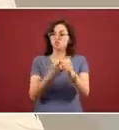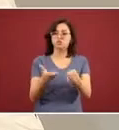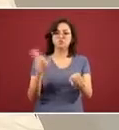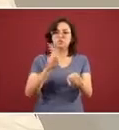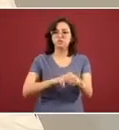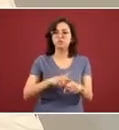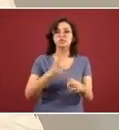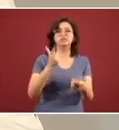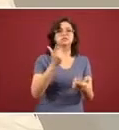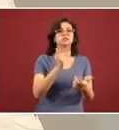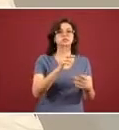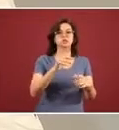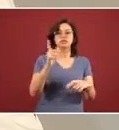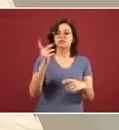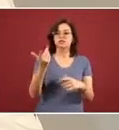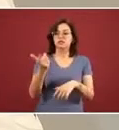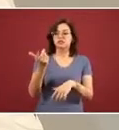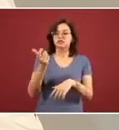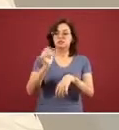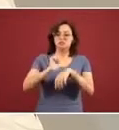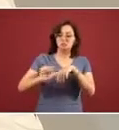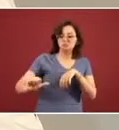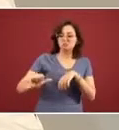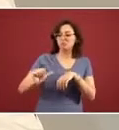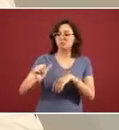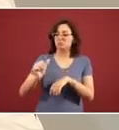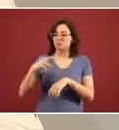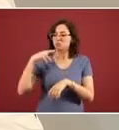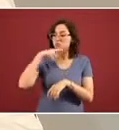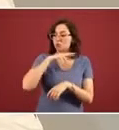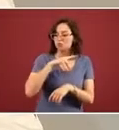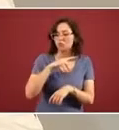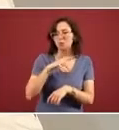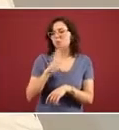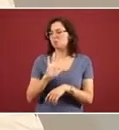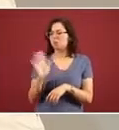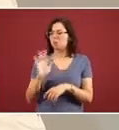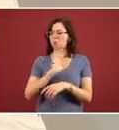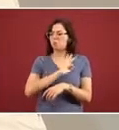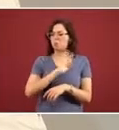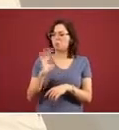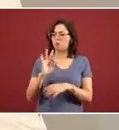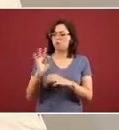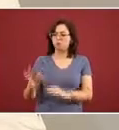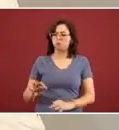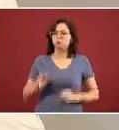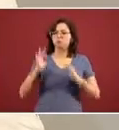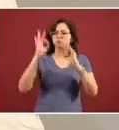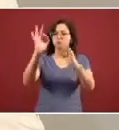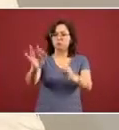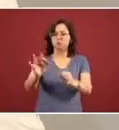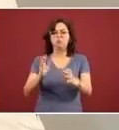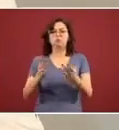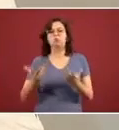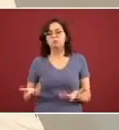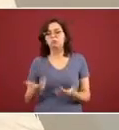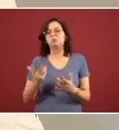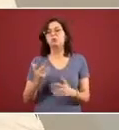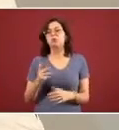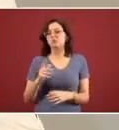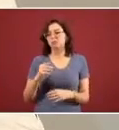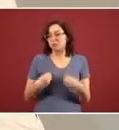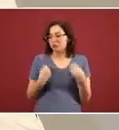hemos diferido algunas cirugías que pueden esperar, que no ponen en riesgo la vida, cirugías, por ejemplo, de ortopedia, y